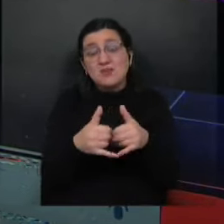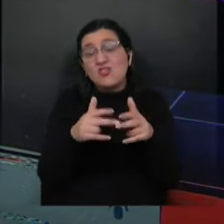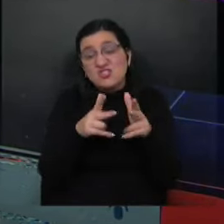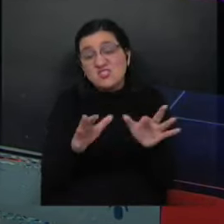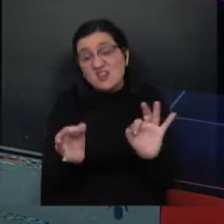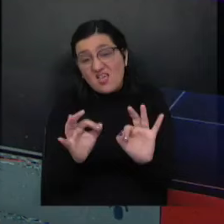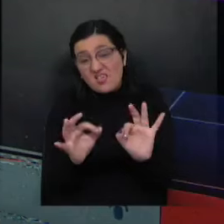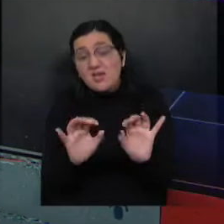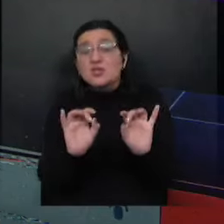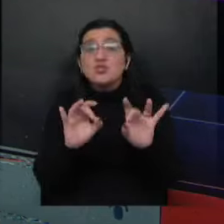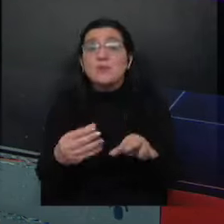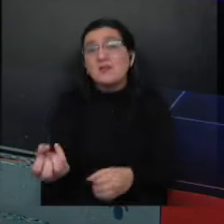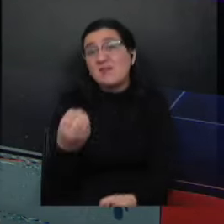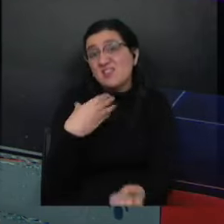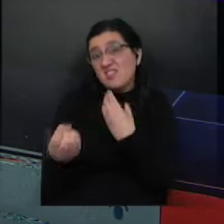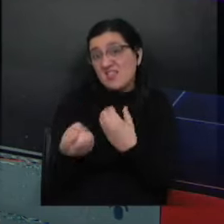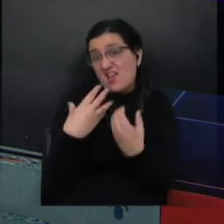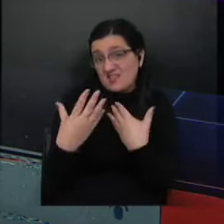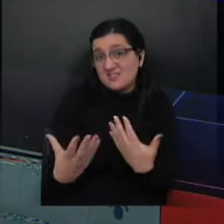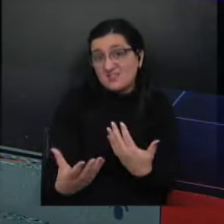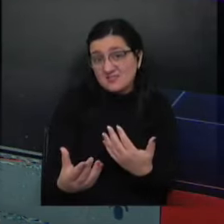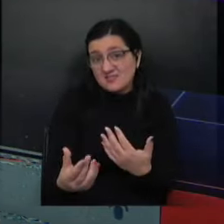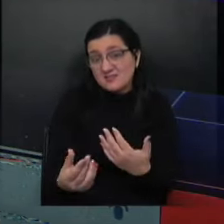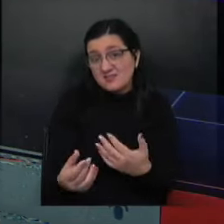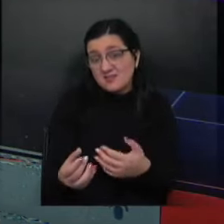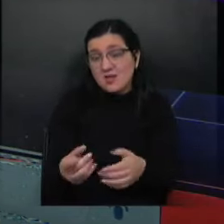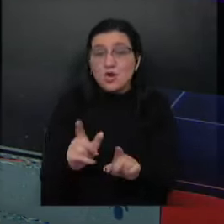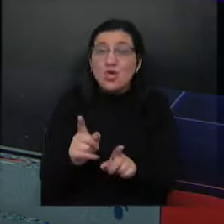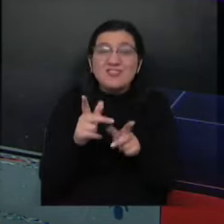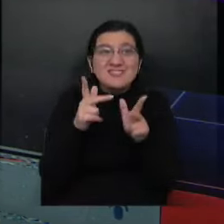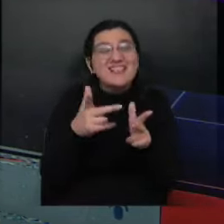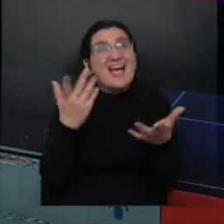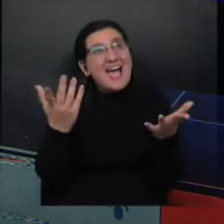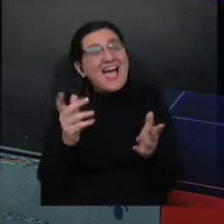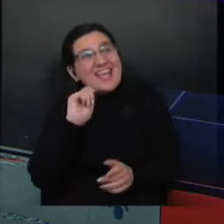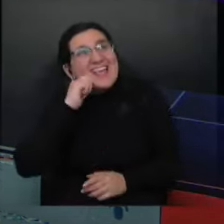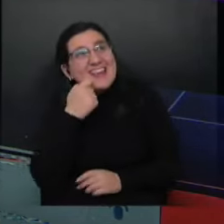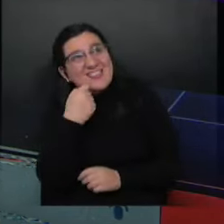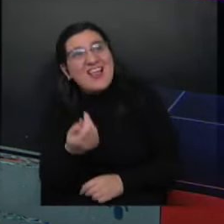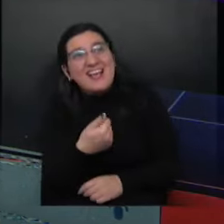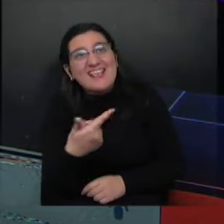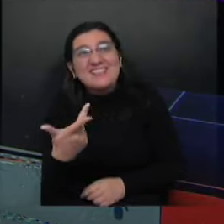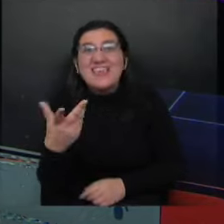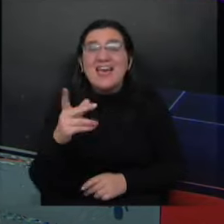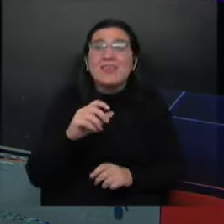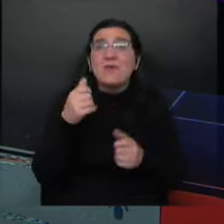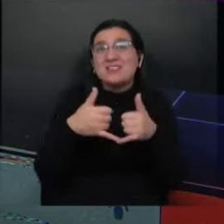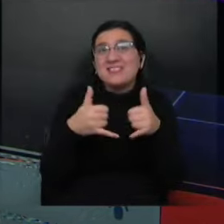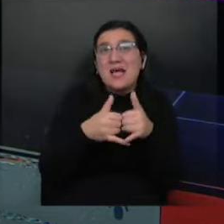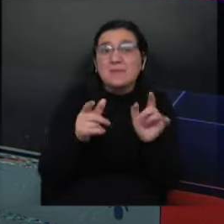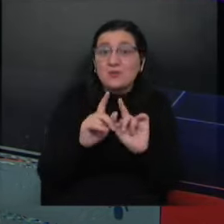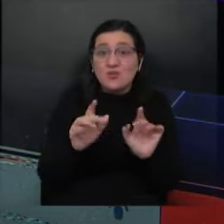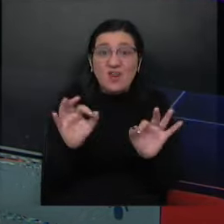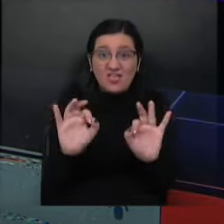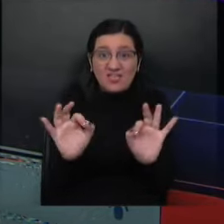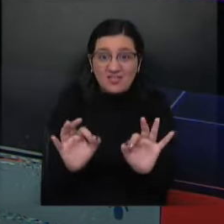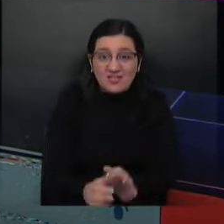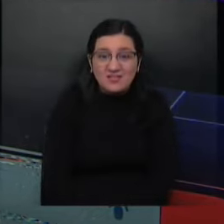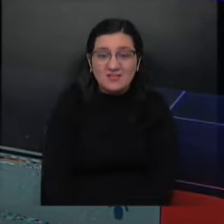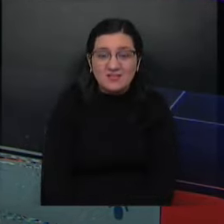amigos que solamente me critican solamente dec Ay Dios cuánta cantidad de mensajes estamos leyendo hoy no no decí eso y no solo